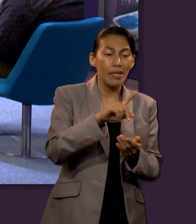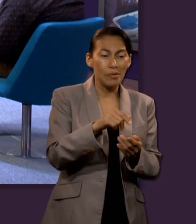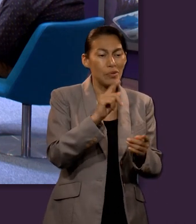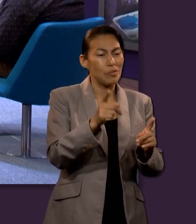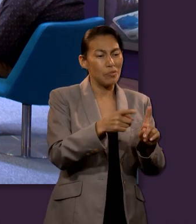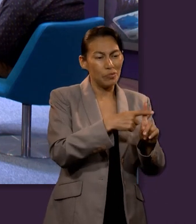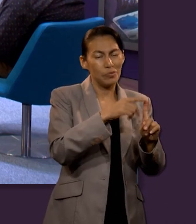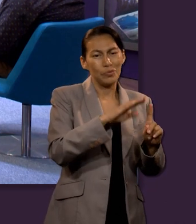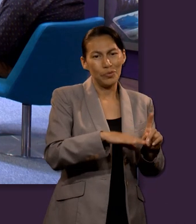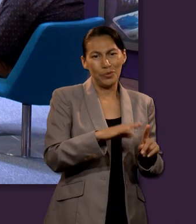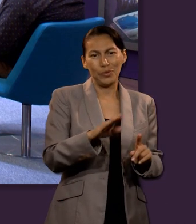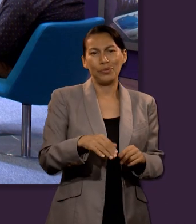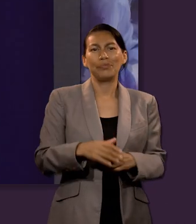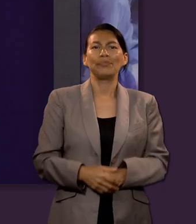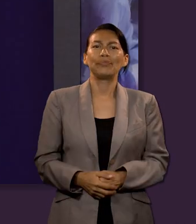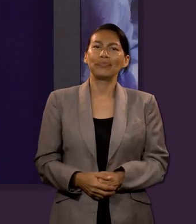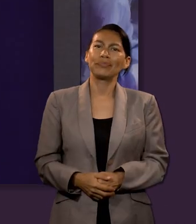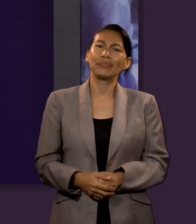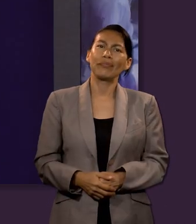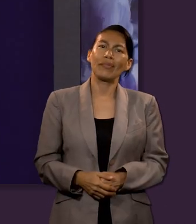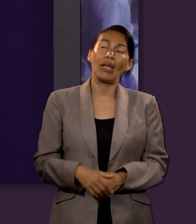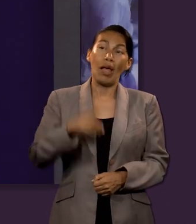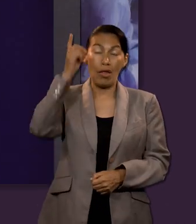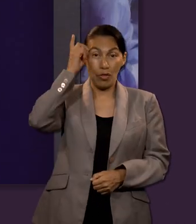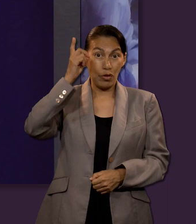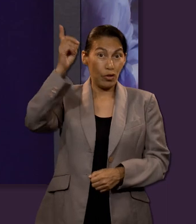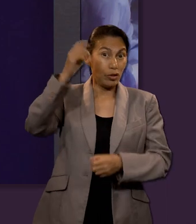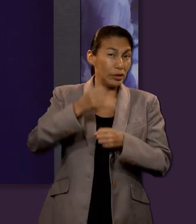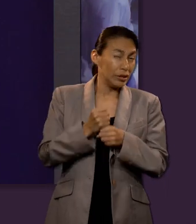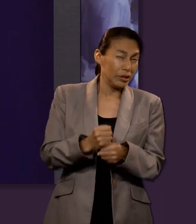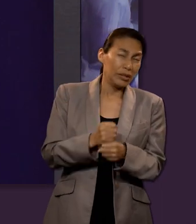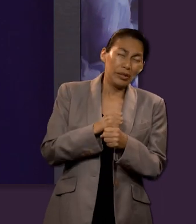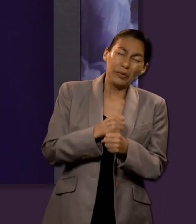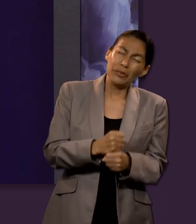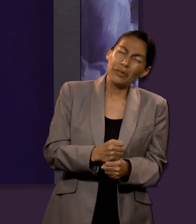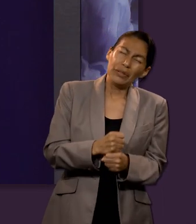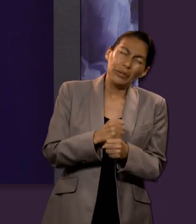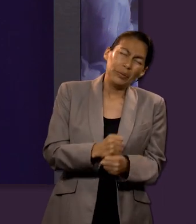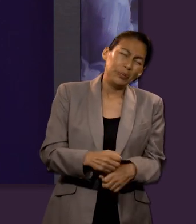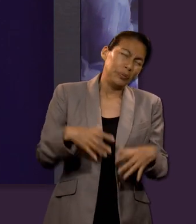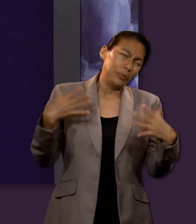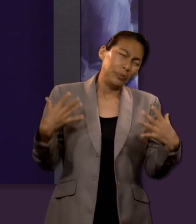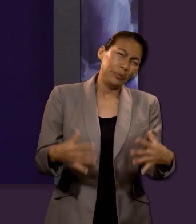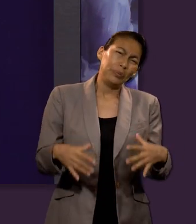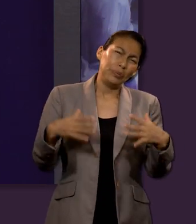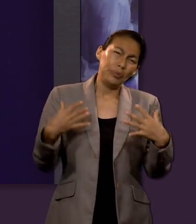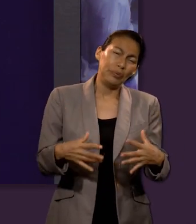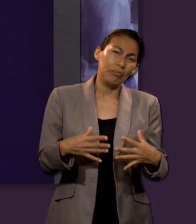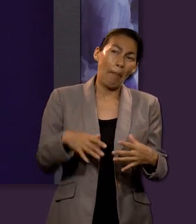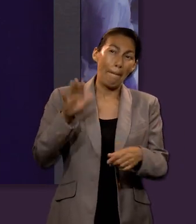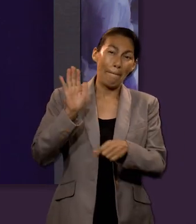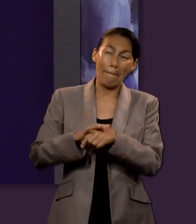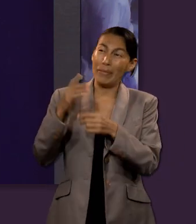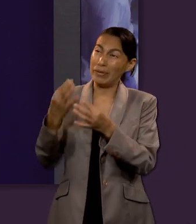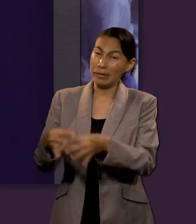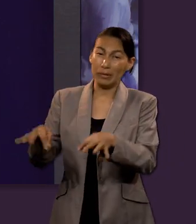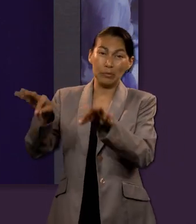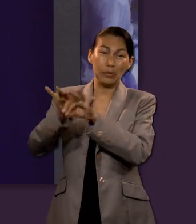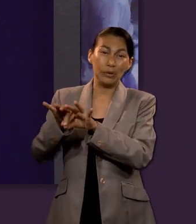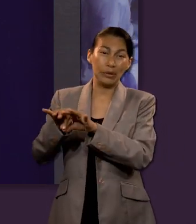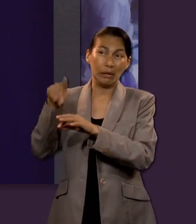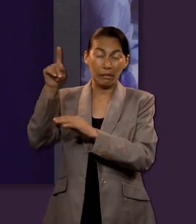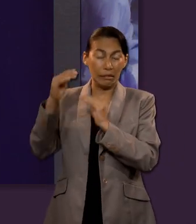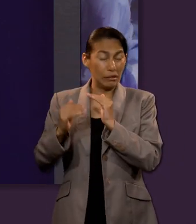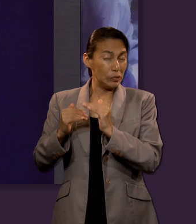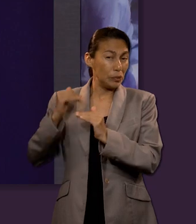que estas cosas pasarán dios envió a su hijo nacido pues él dio el mayor sacrificio que cualquiera en este